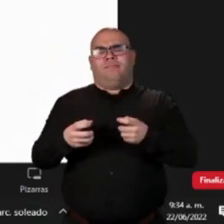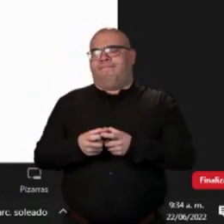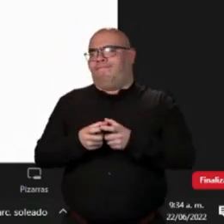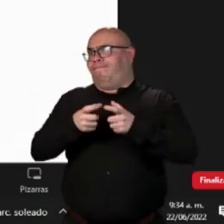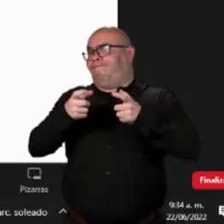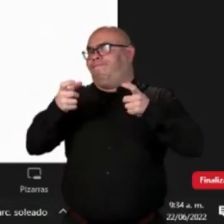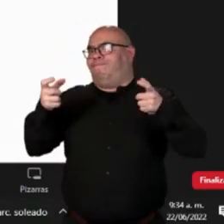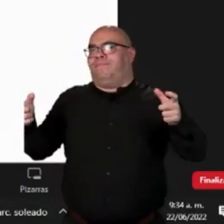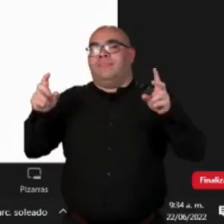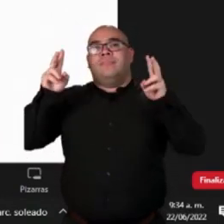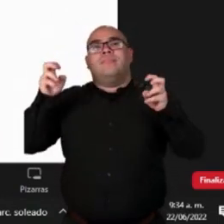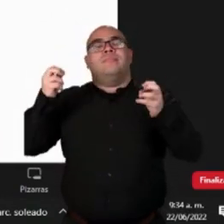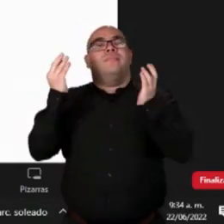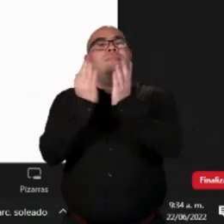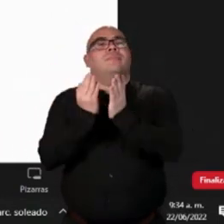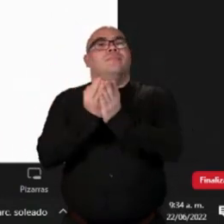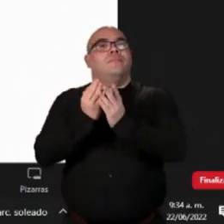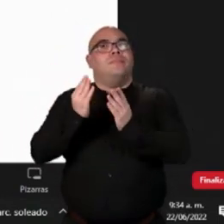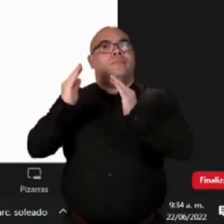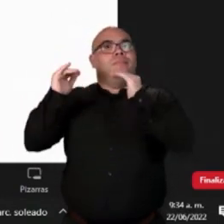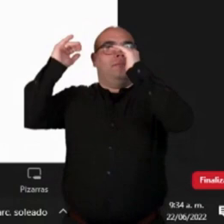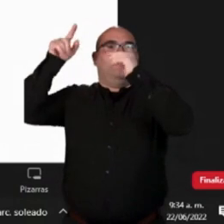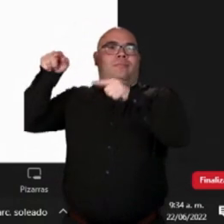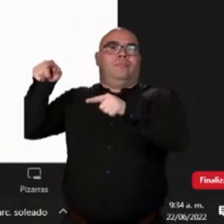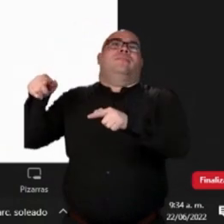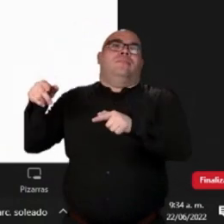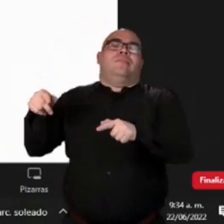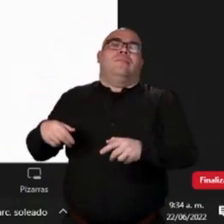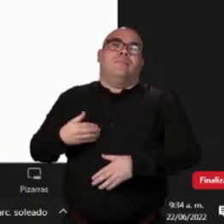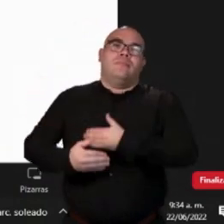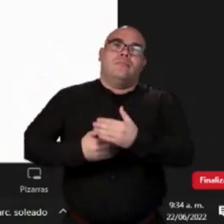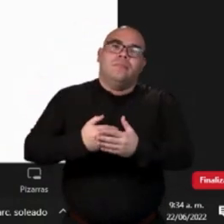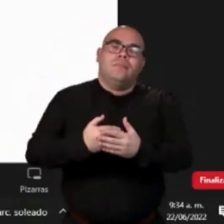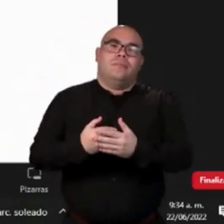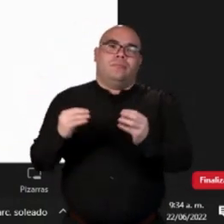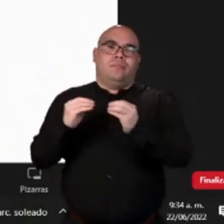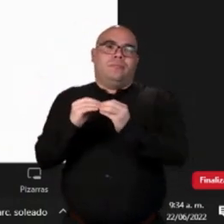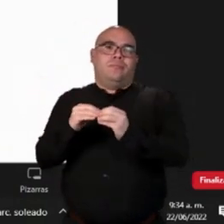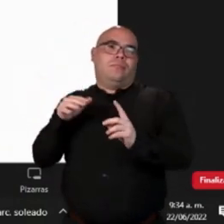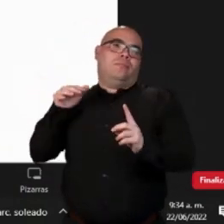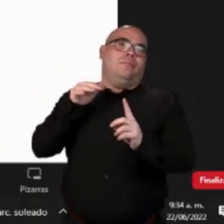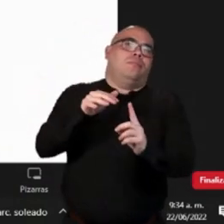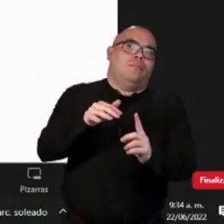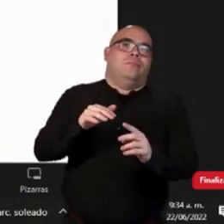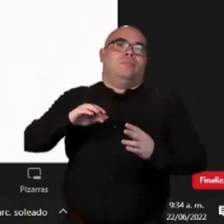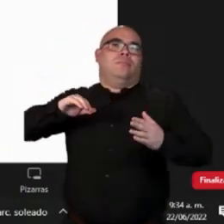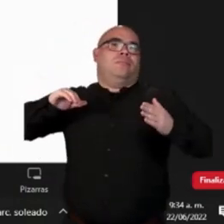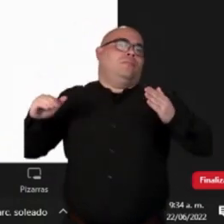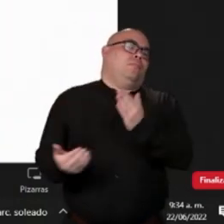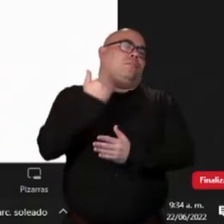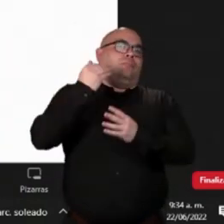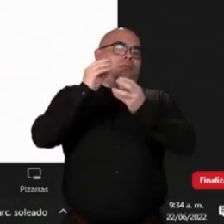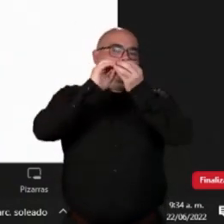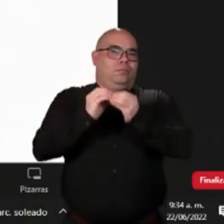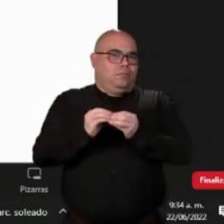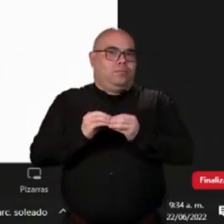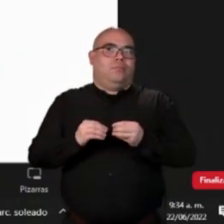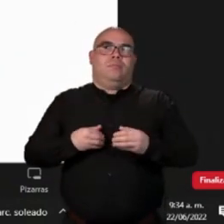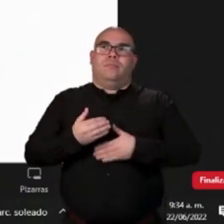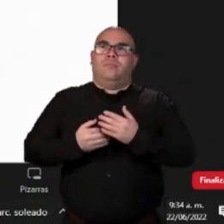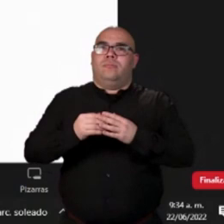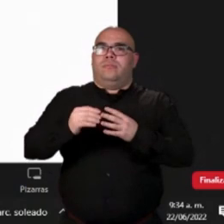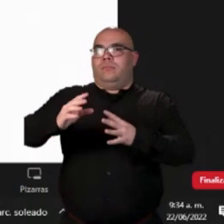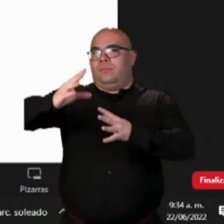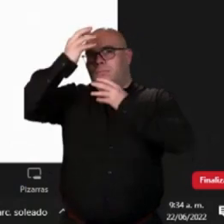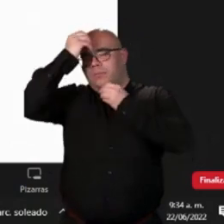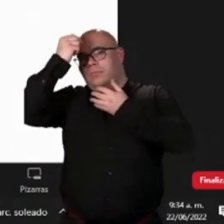en educación superior para hacer los procesos más eficientes, para encontrar nuevas maneras de hacer las cosas, tener aprendizajes más